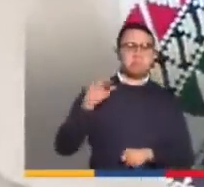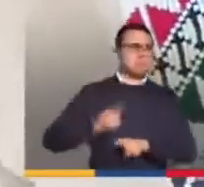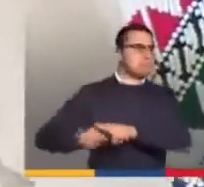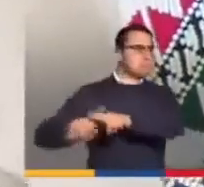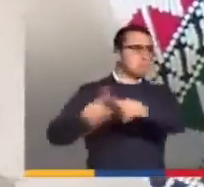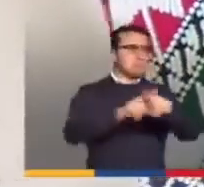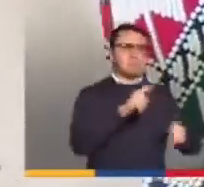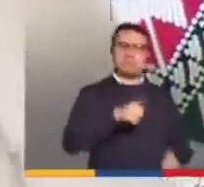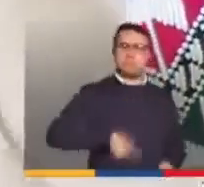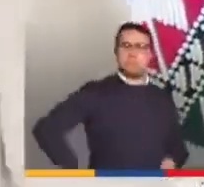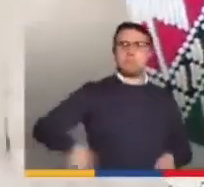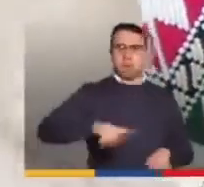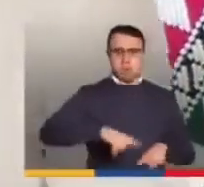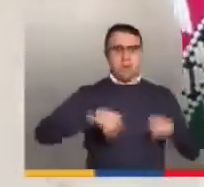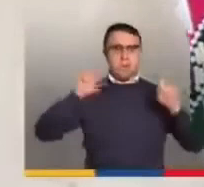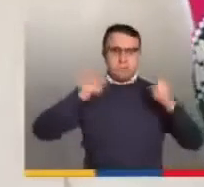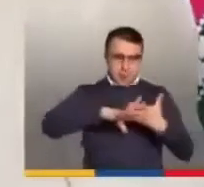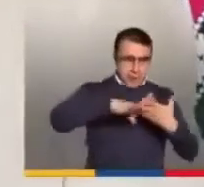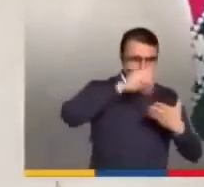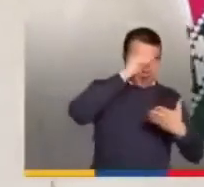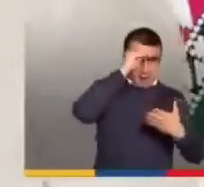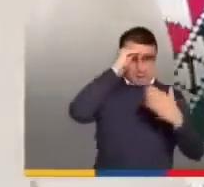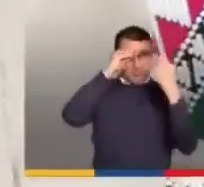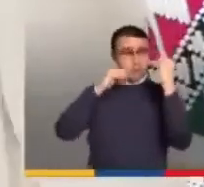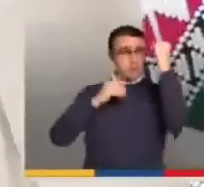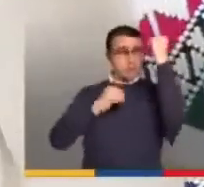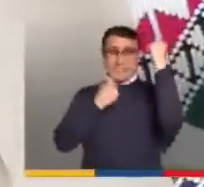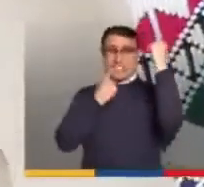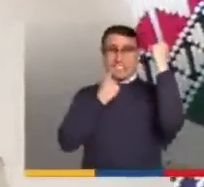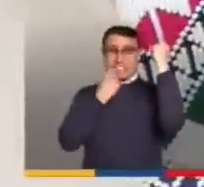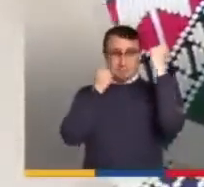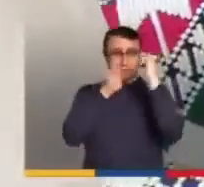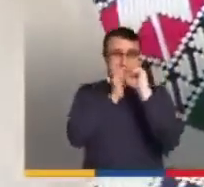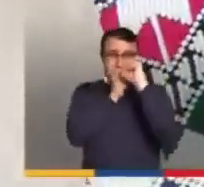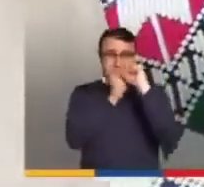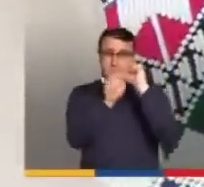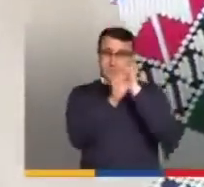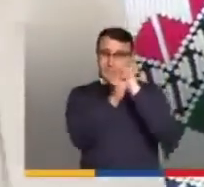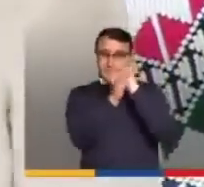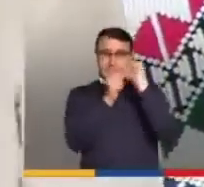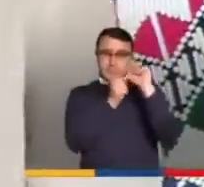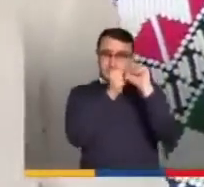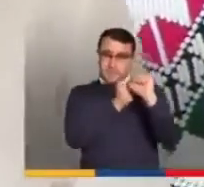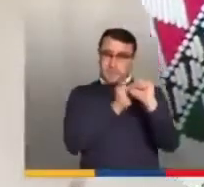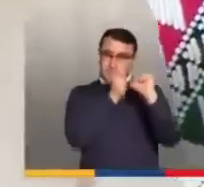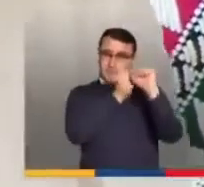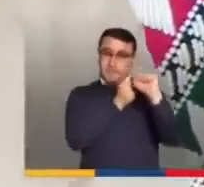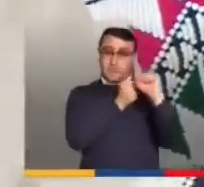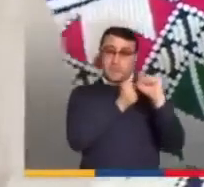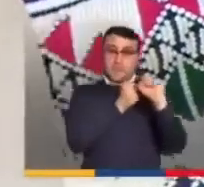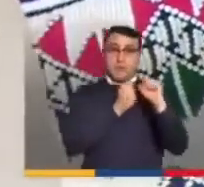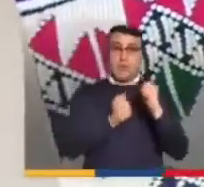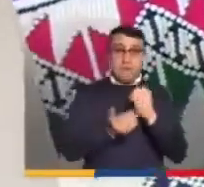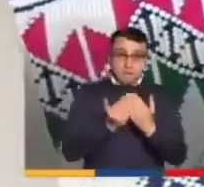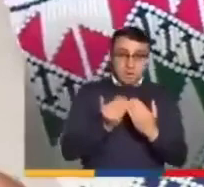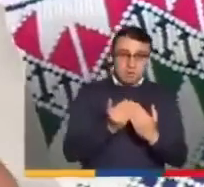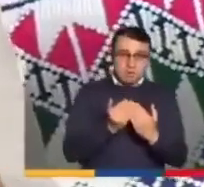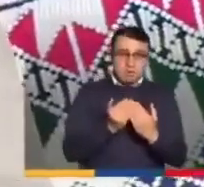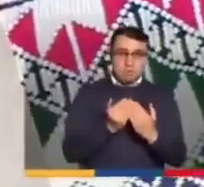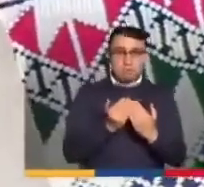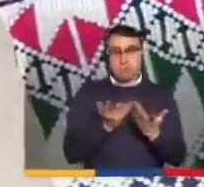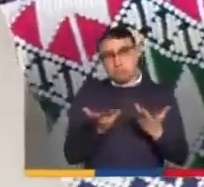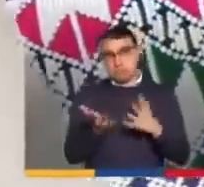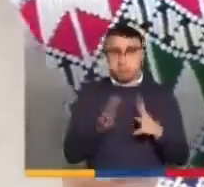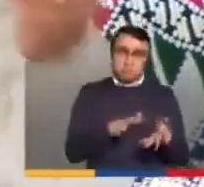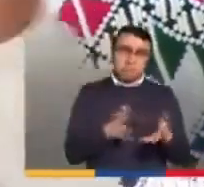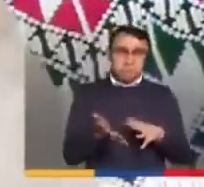importante. Aprender a soldar, yo creo que hay soldadores, pero aprender a soldar no es cosa del otro mundo.